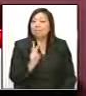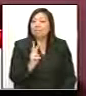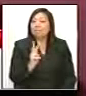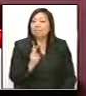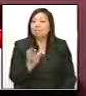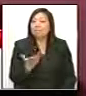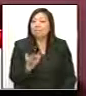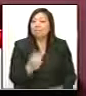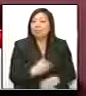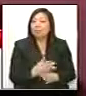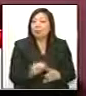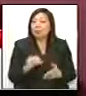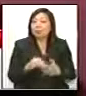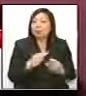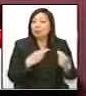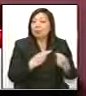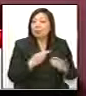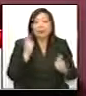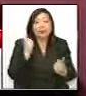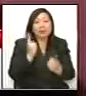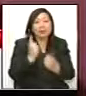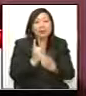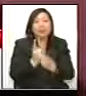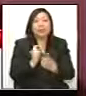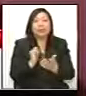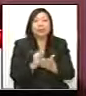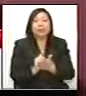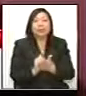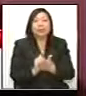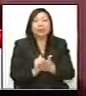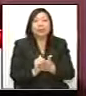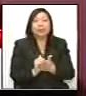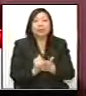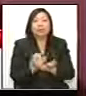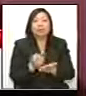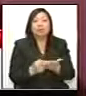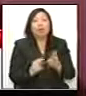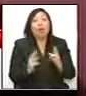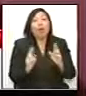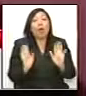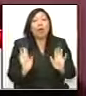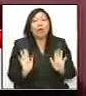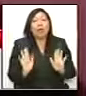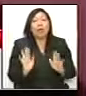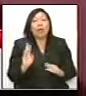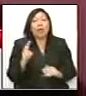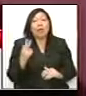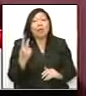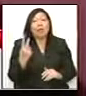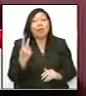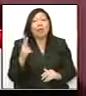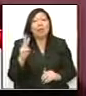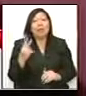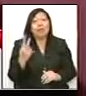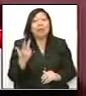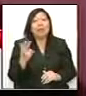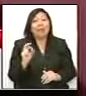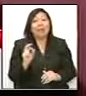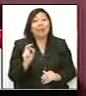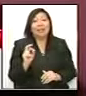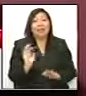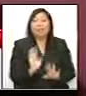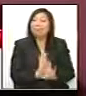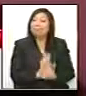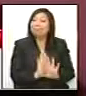casos conforme nos hemos propuesto en las metas y objetivos, de modo tal de que ojalá que en el 2030 podamos decir ya